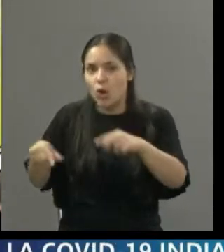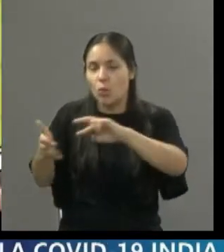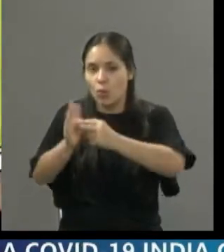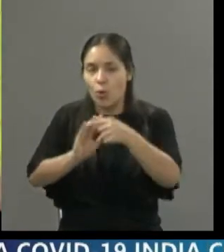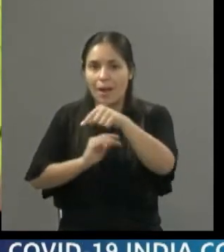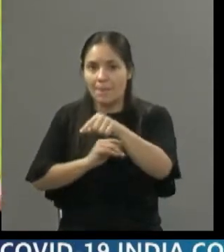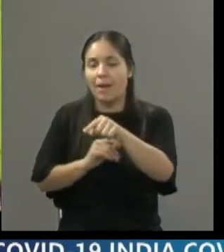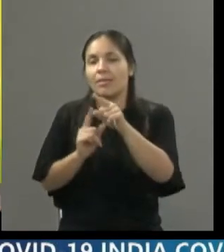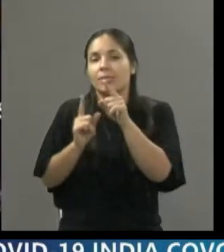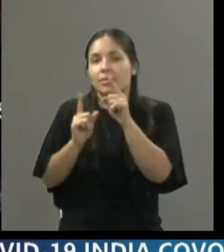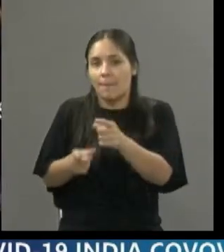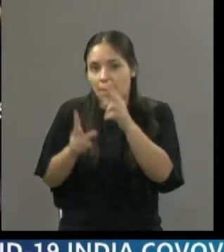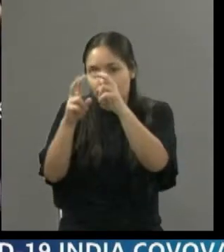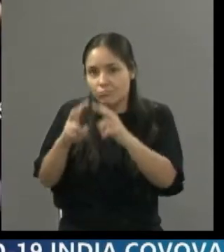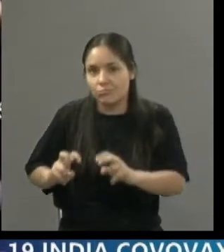parte